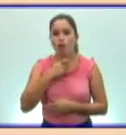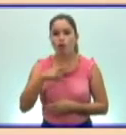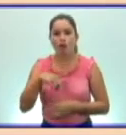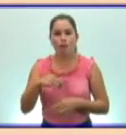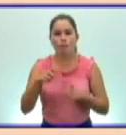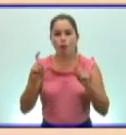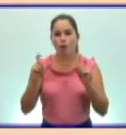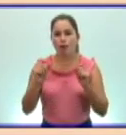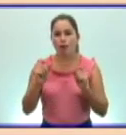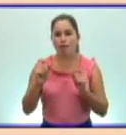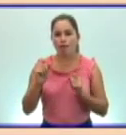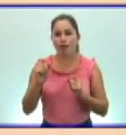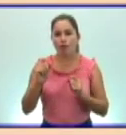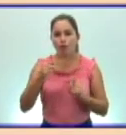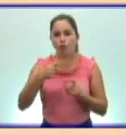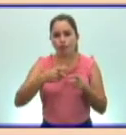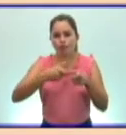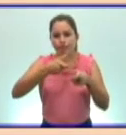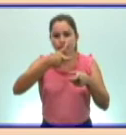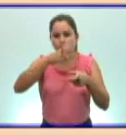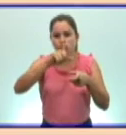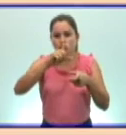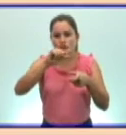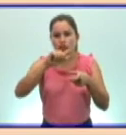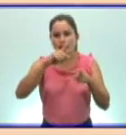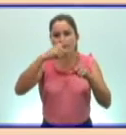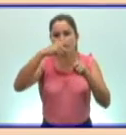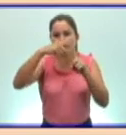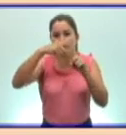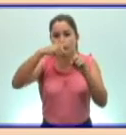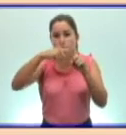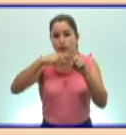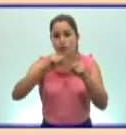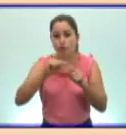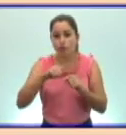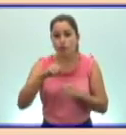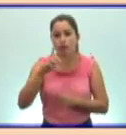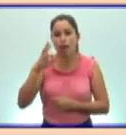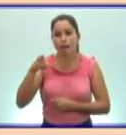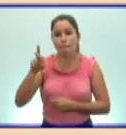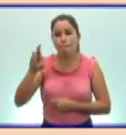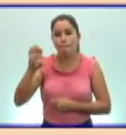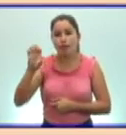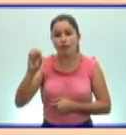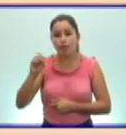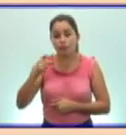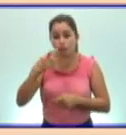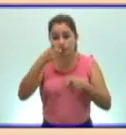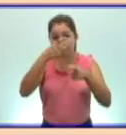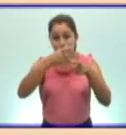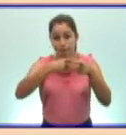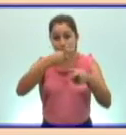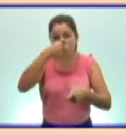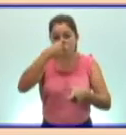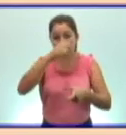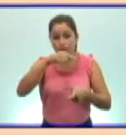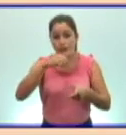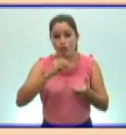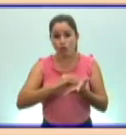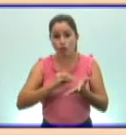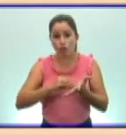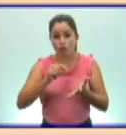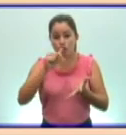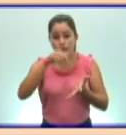pues disminuye la presión del recipiente donde está esta disolución y,